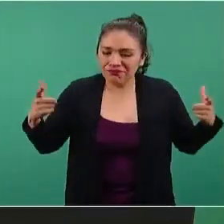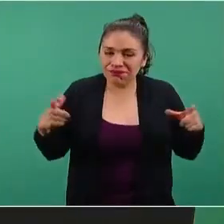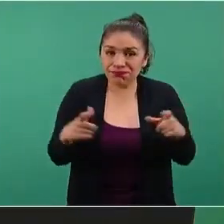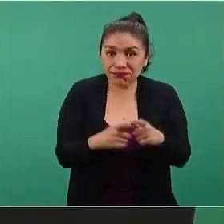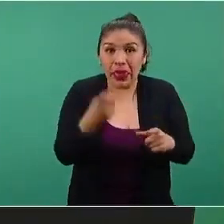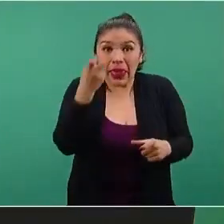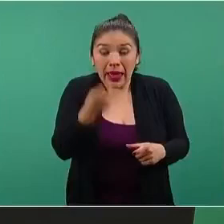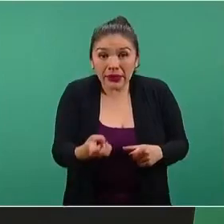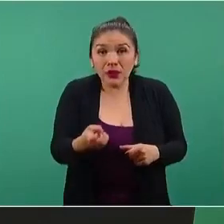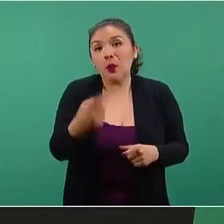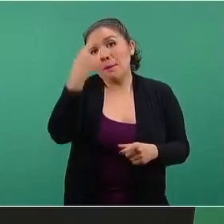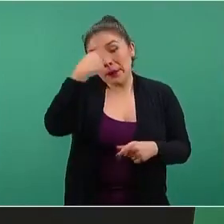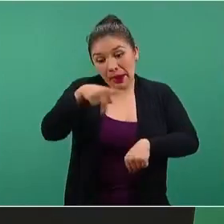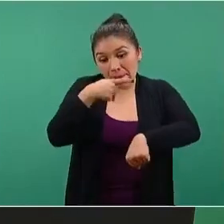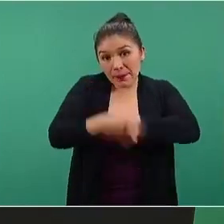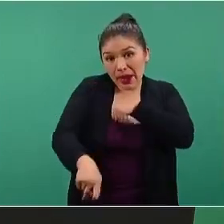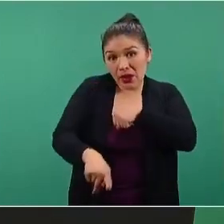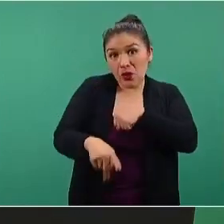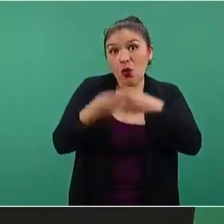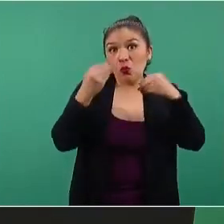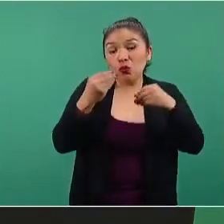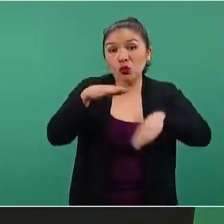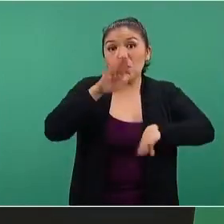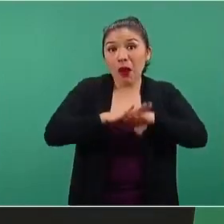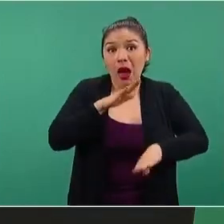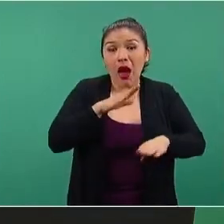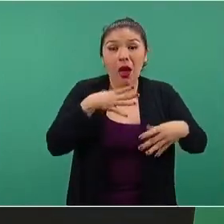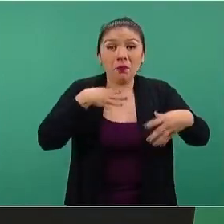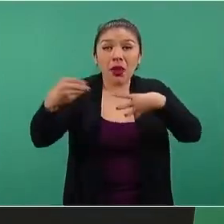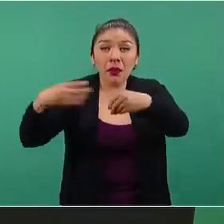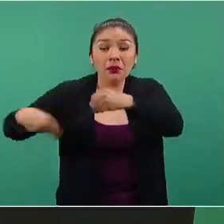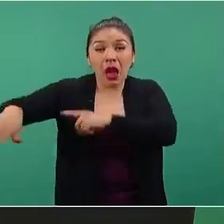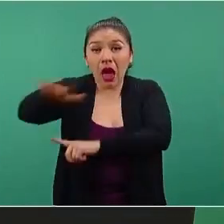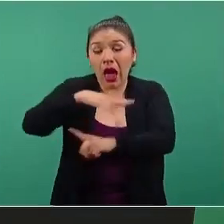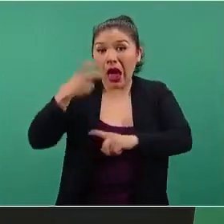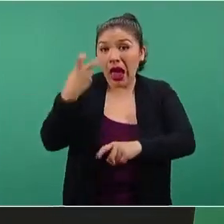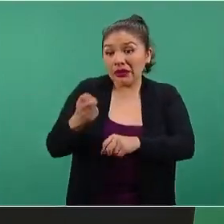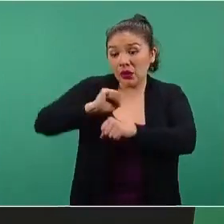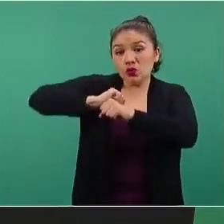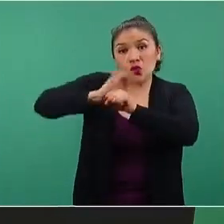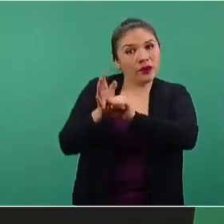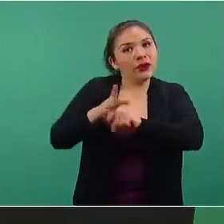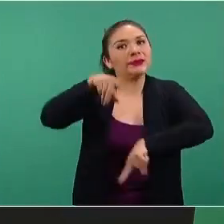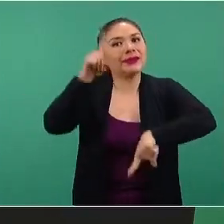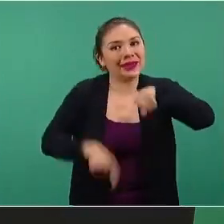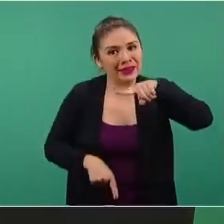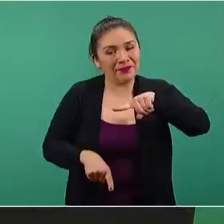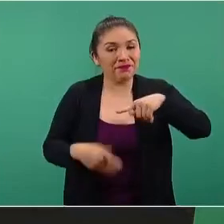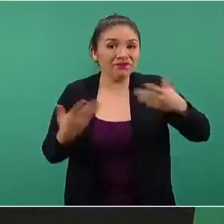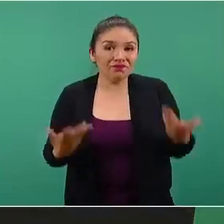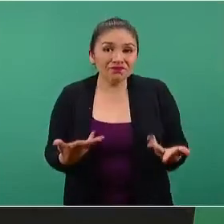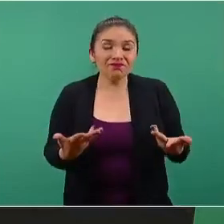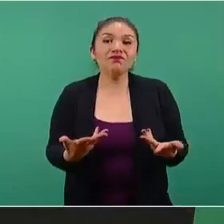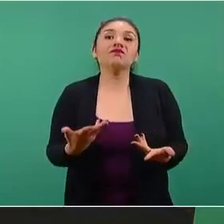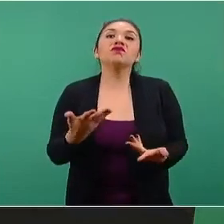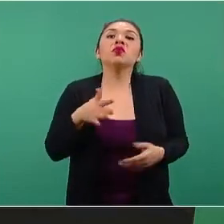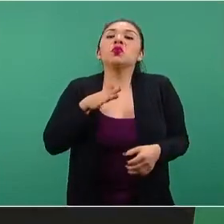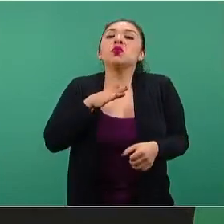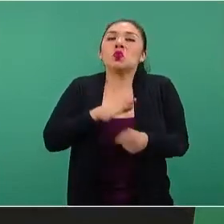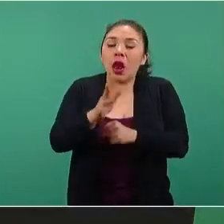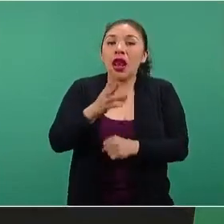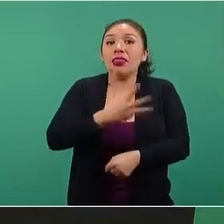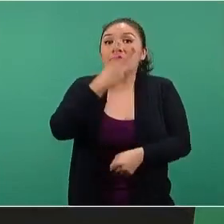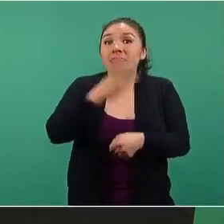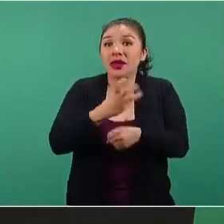en consecuencia, el riesgo colectivo de contagio del virus SARS-CoV-2. Y que una potencial